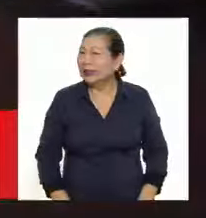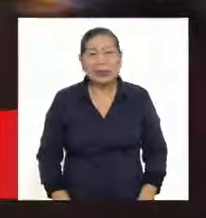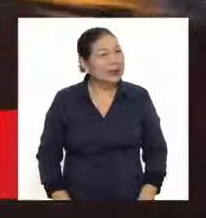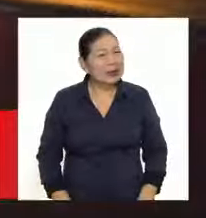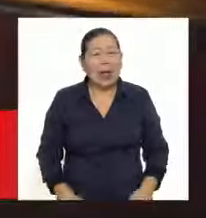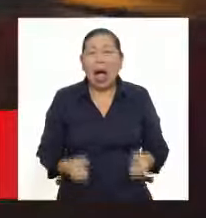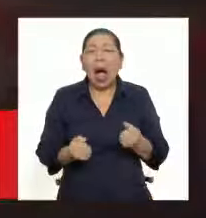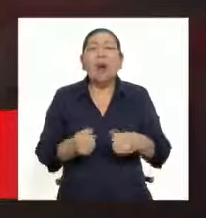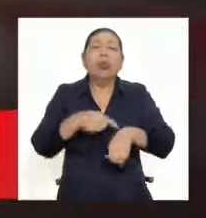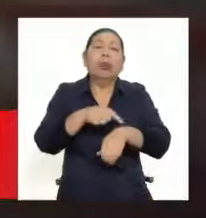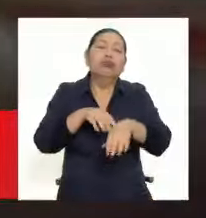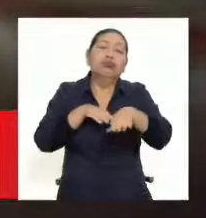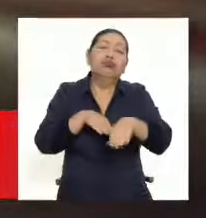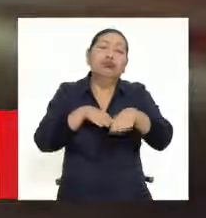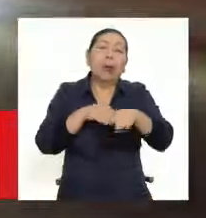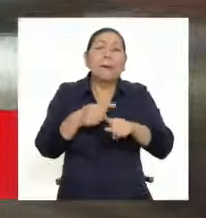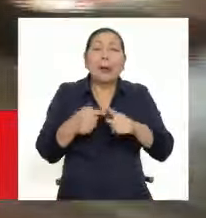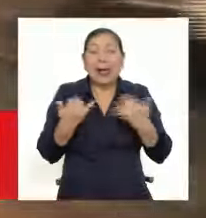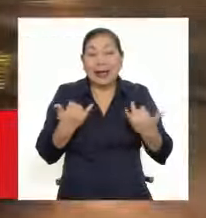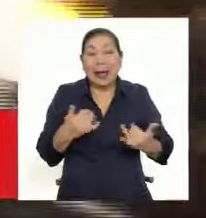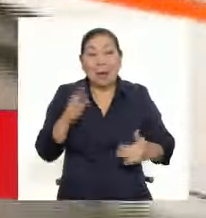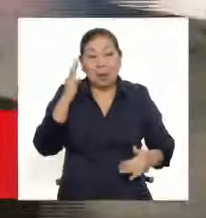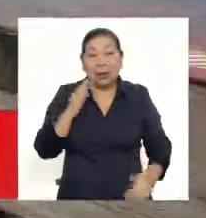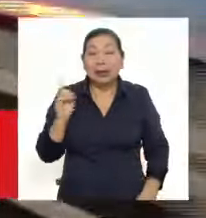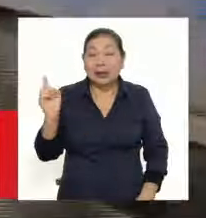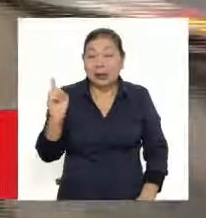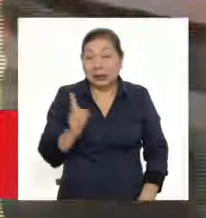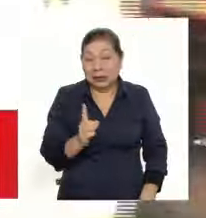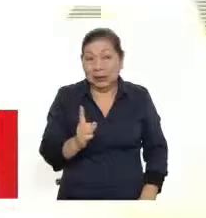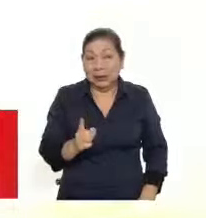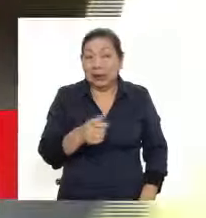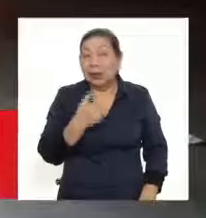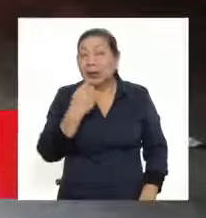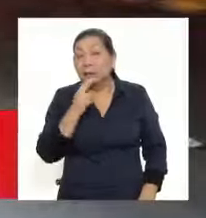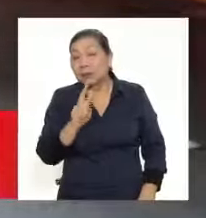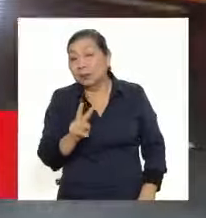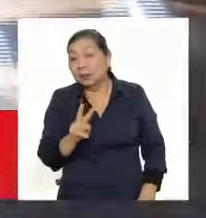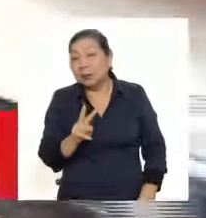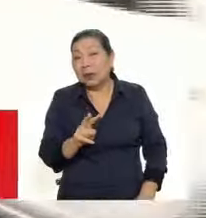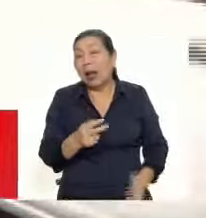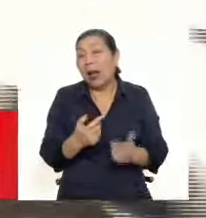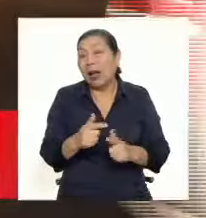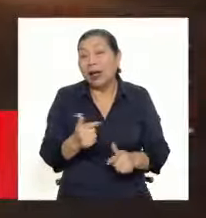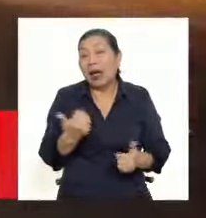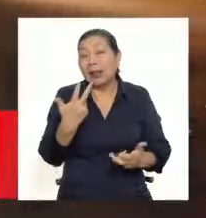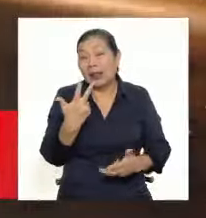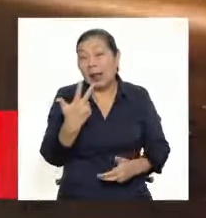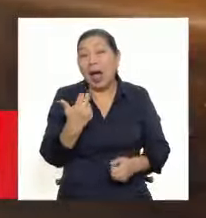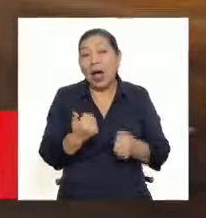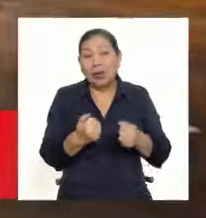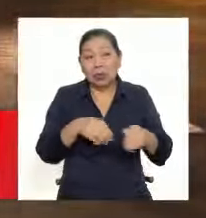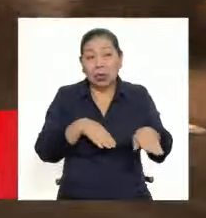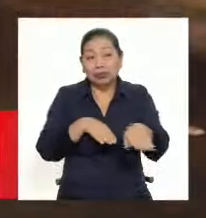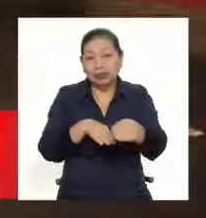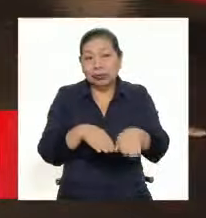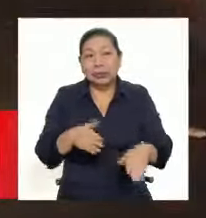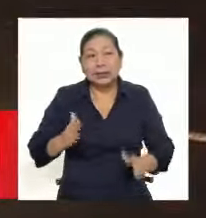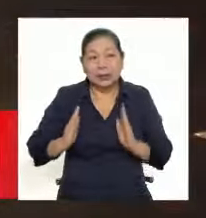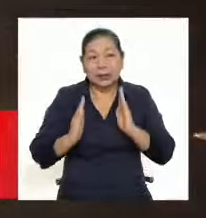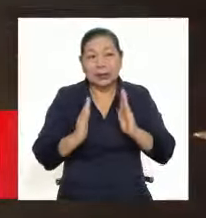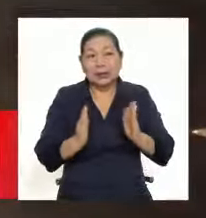bastante congestión vehicular, pero a esta hora ya la Policía de Tránsito ha logrado liberar las tres vías que se encontraban cerradas